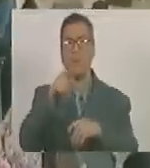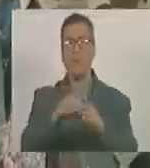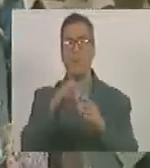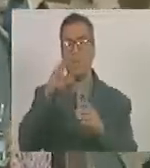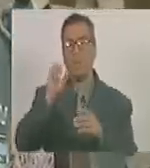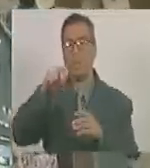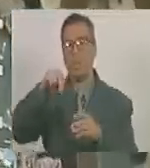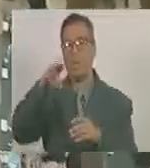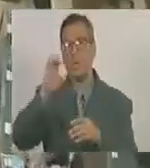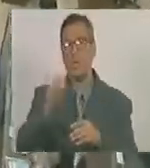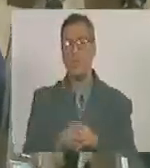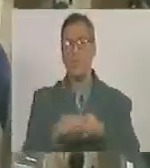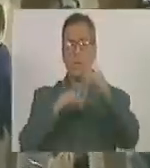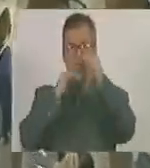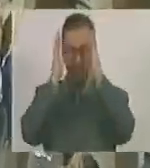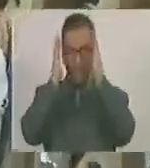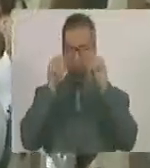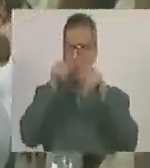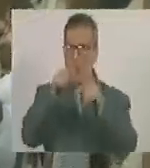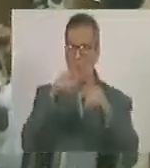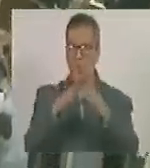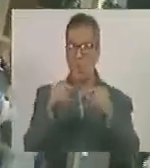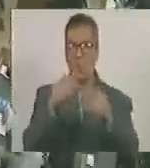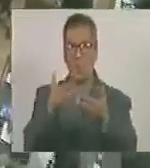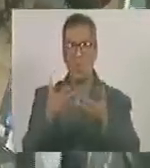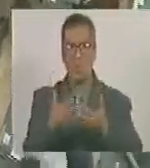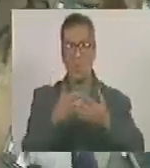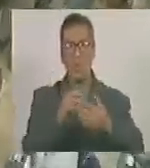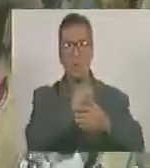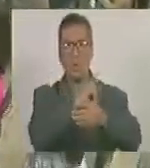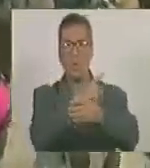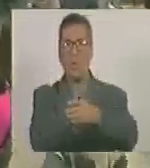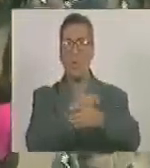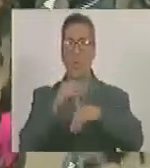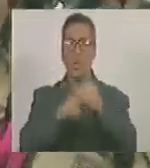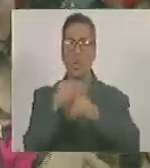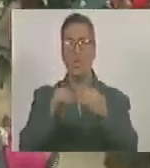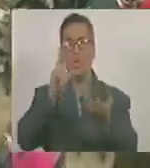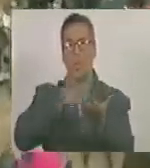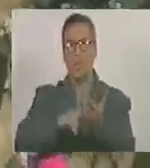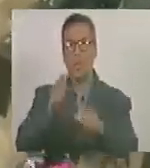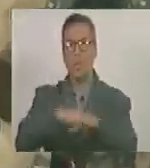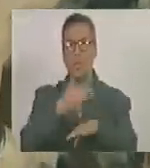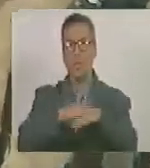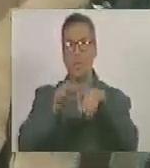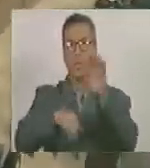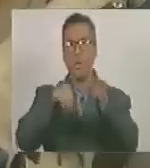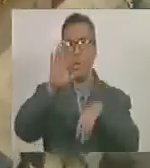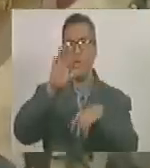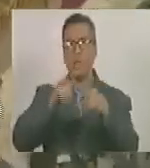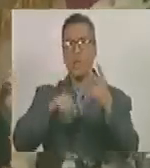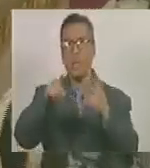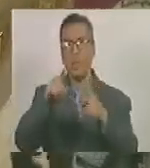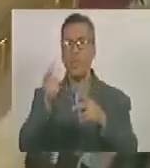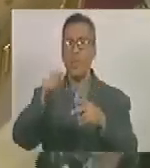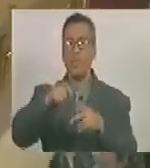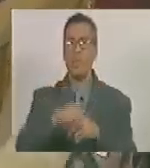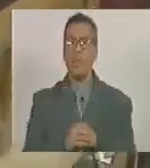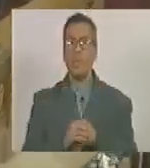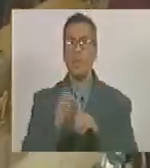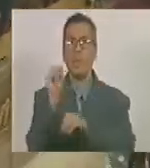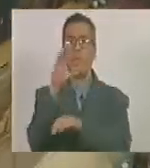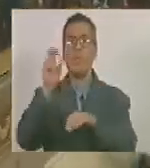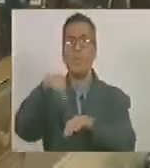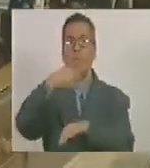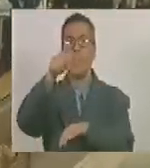contexto. En atención a ello y atendiendo a la fuerza del acto aprobado el jueves 15 del presente mes por la